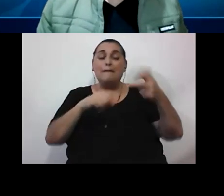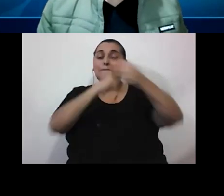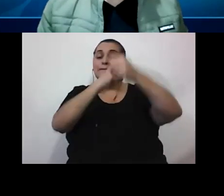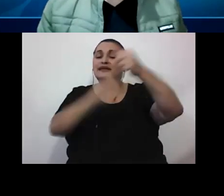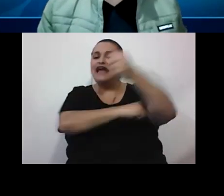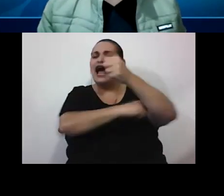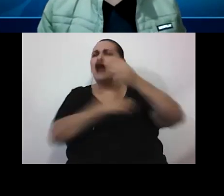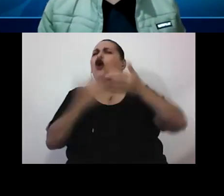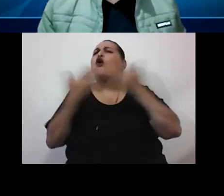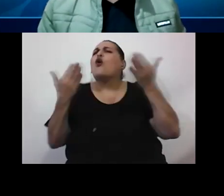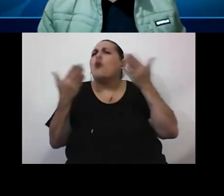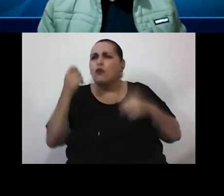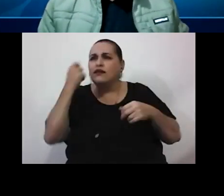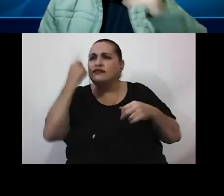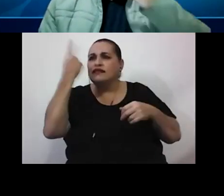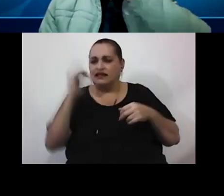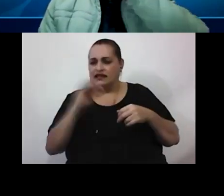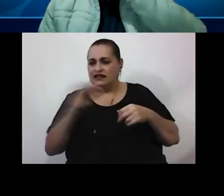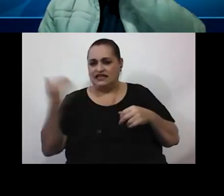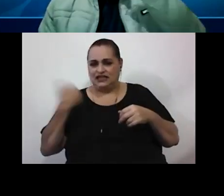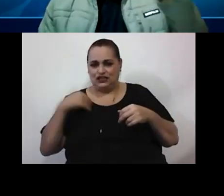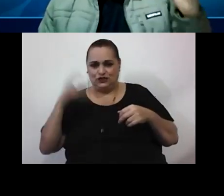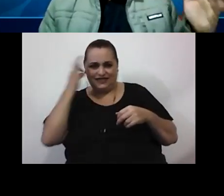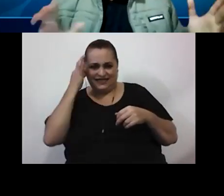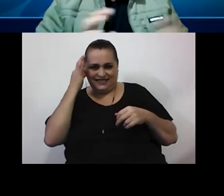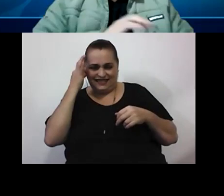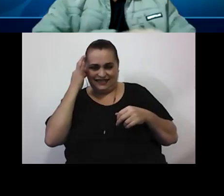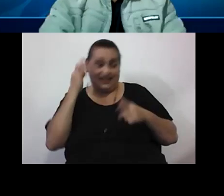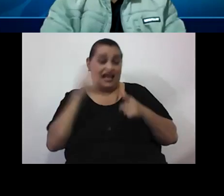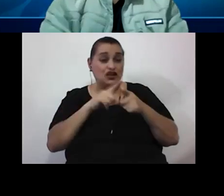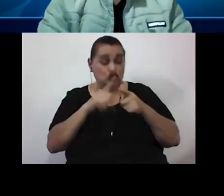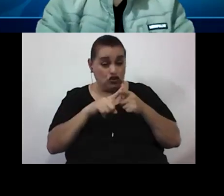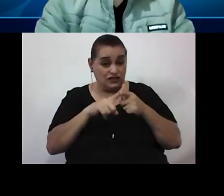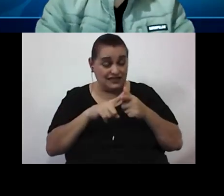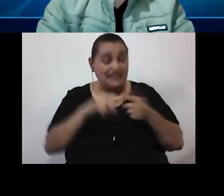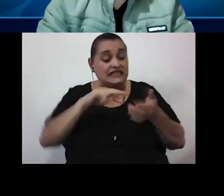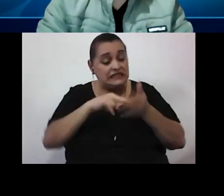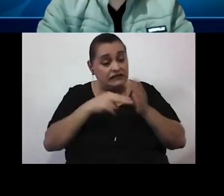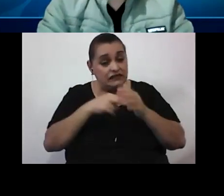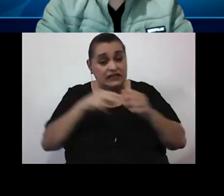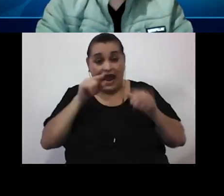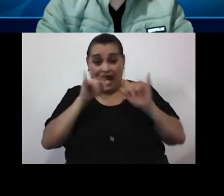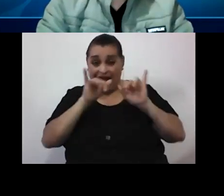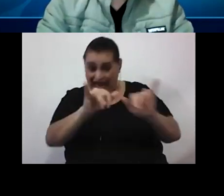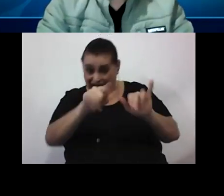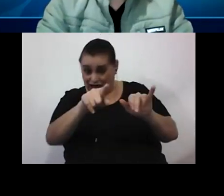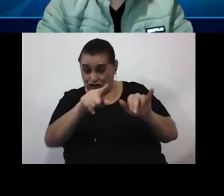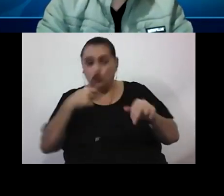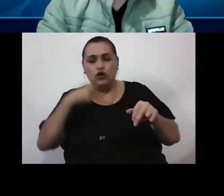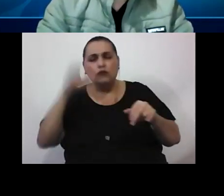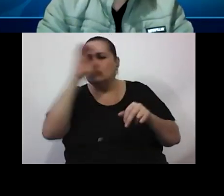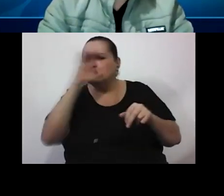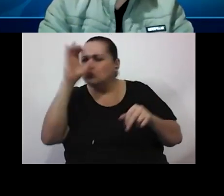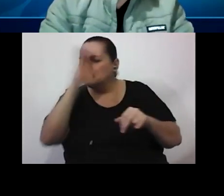las niñas y los niños. Entonces, esto nos lleva a buscar coincidencias y a